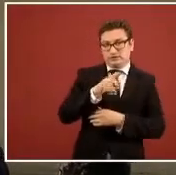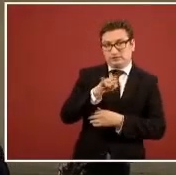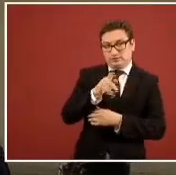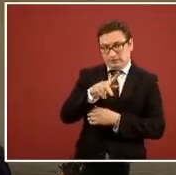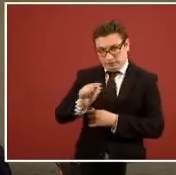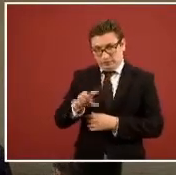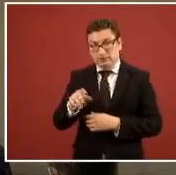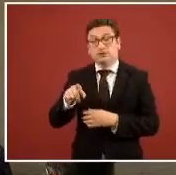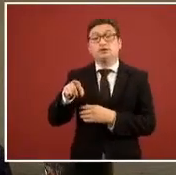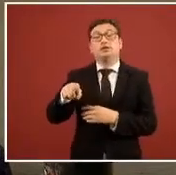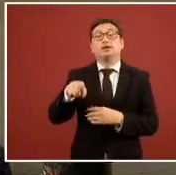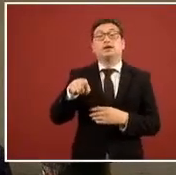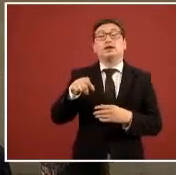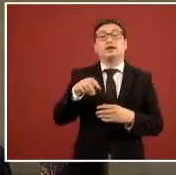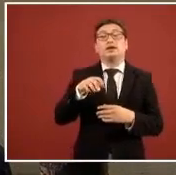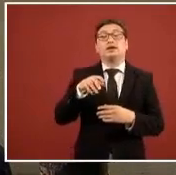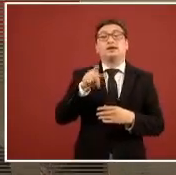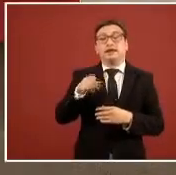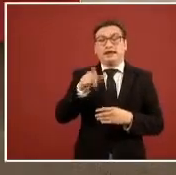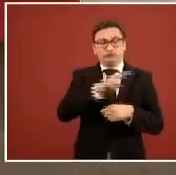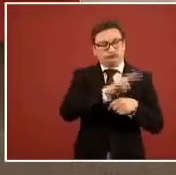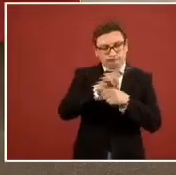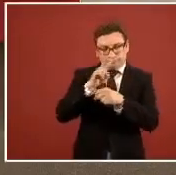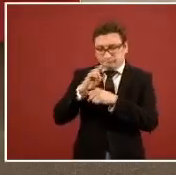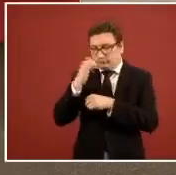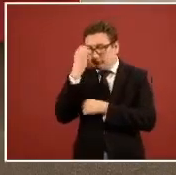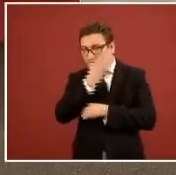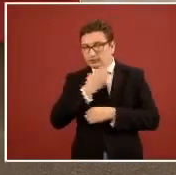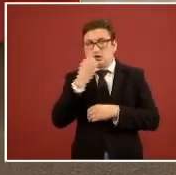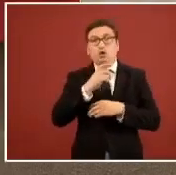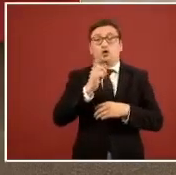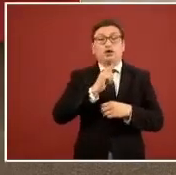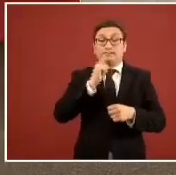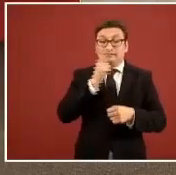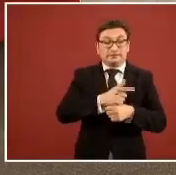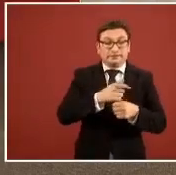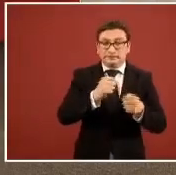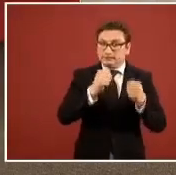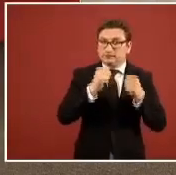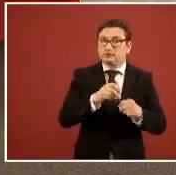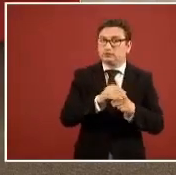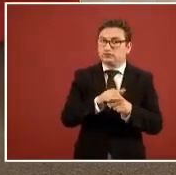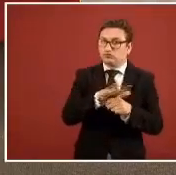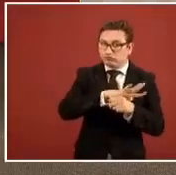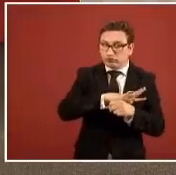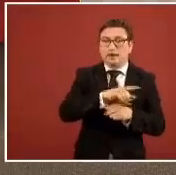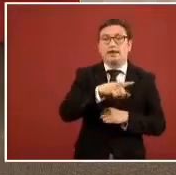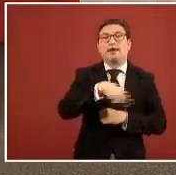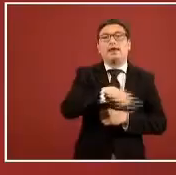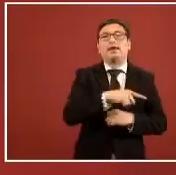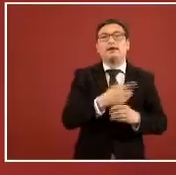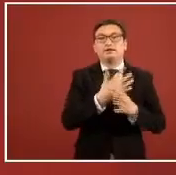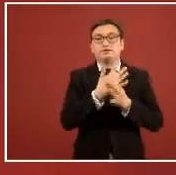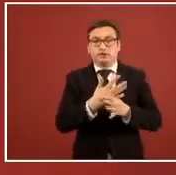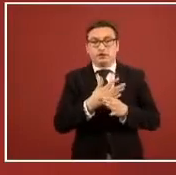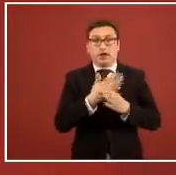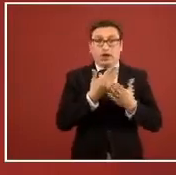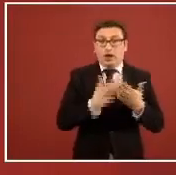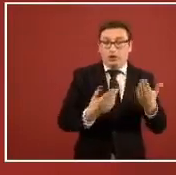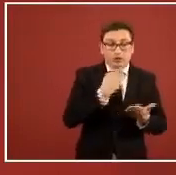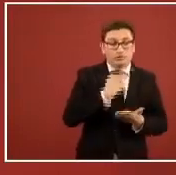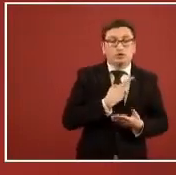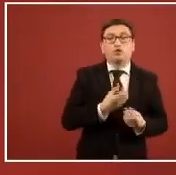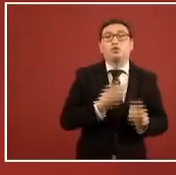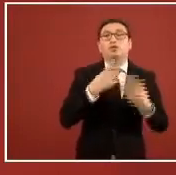que se encarga ahora sí de monitorear y detectar los casos confirmados a COVID-19, en el corte de hoy nos reporta